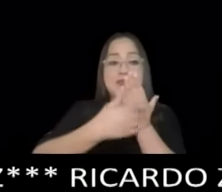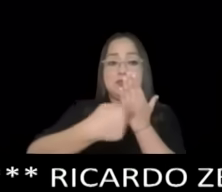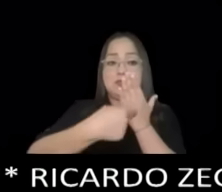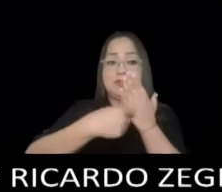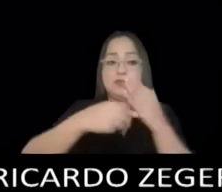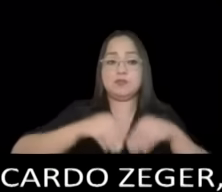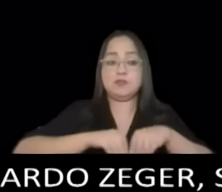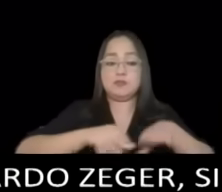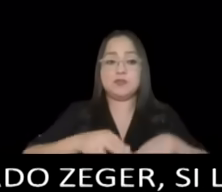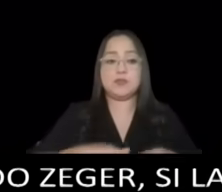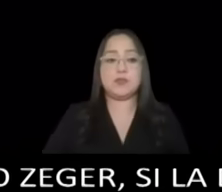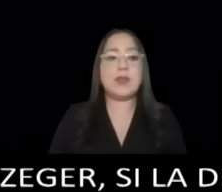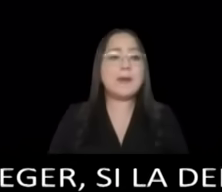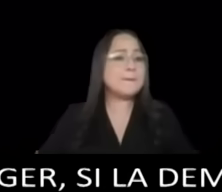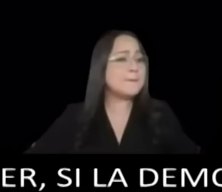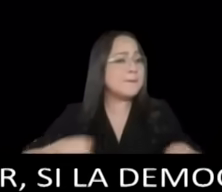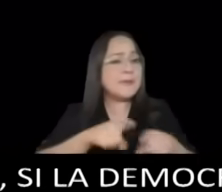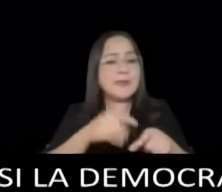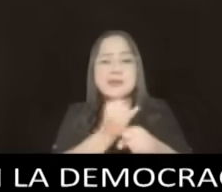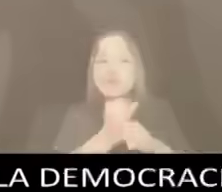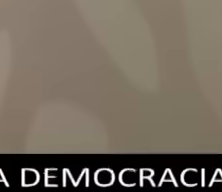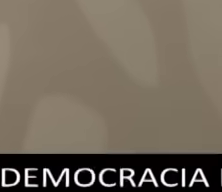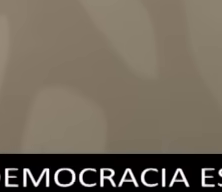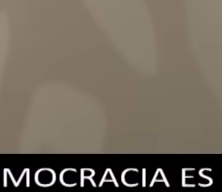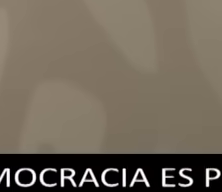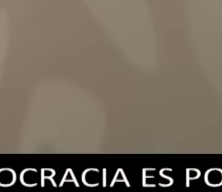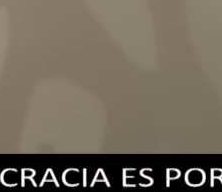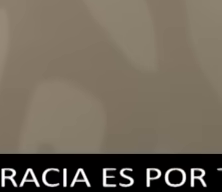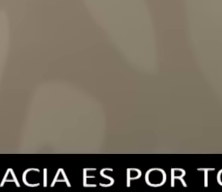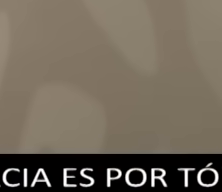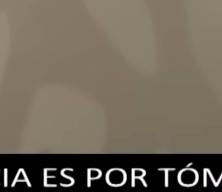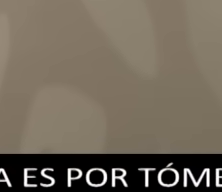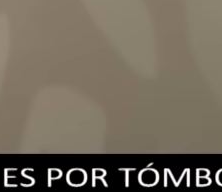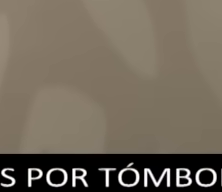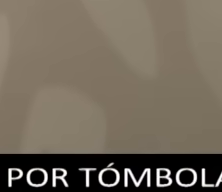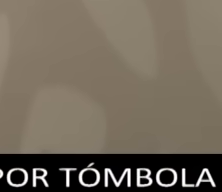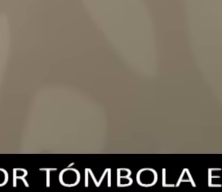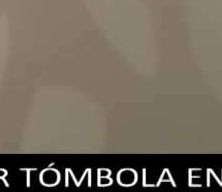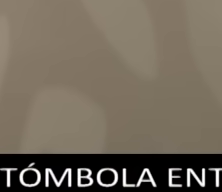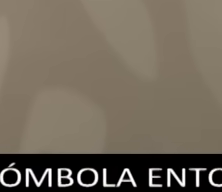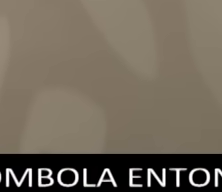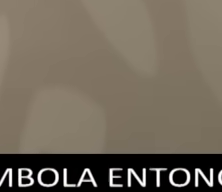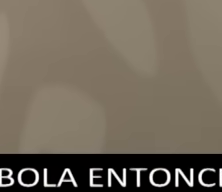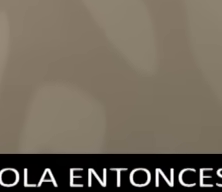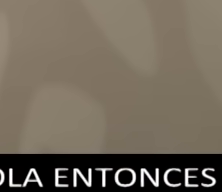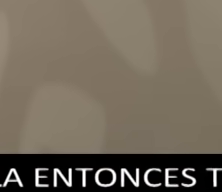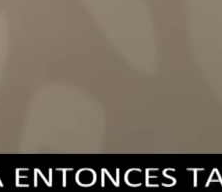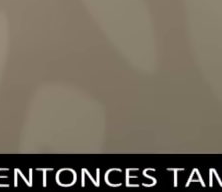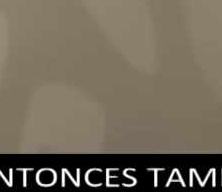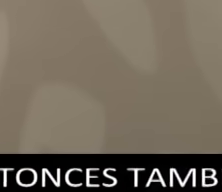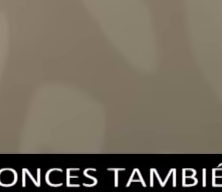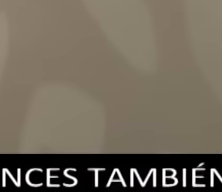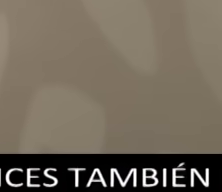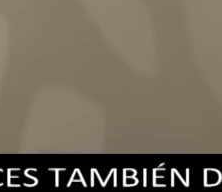la información. Estaremos atentos. Pepe, buena tarde. Gracias, muy buenas tardes. Y por cierto, ¿qué pasa con el Mayo Zambada allá en...